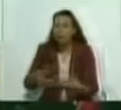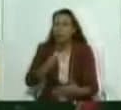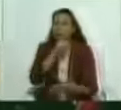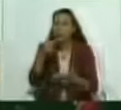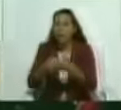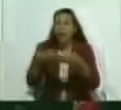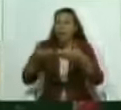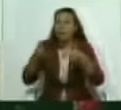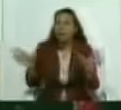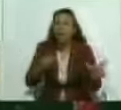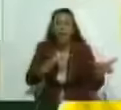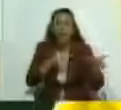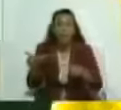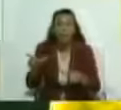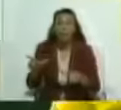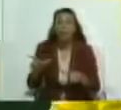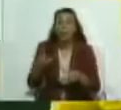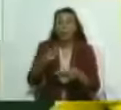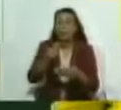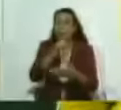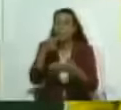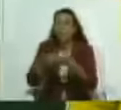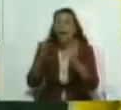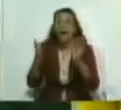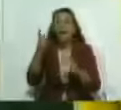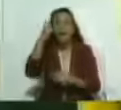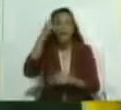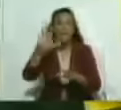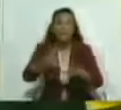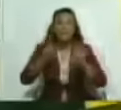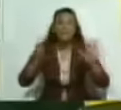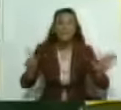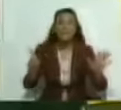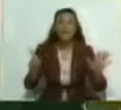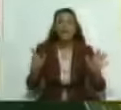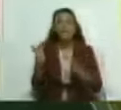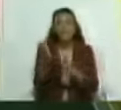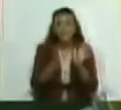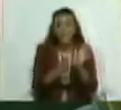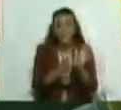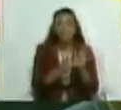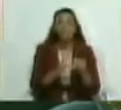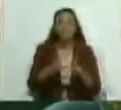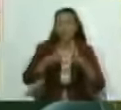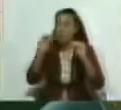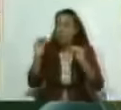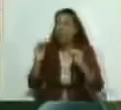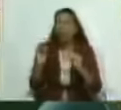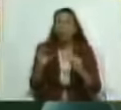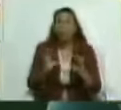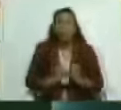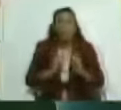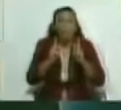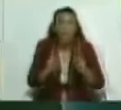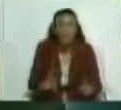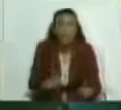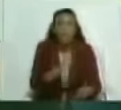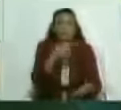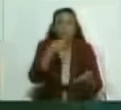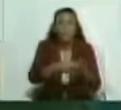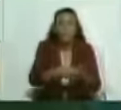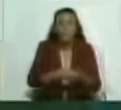abierto el registro electoral hasta 16 de abril todos tenemos oportunidad